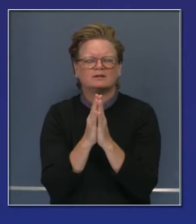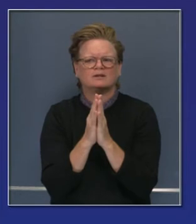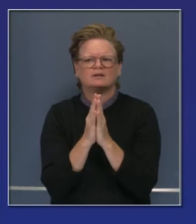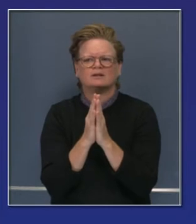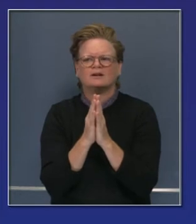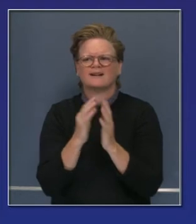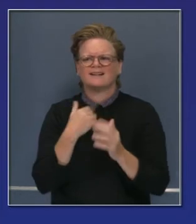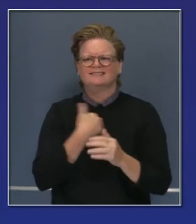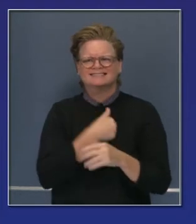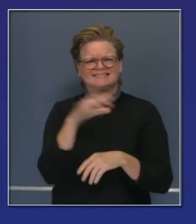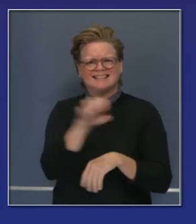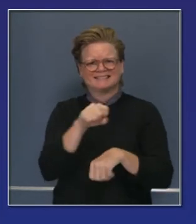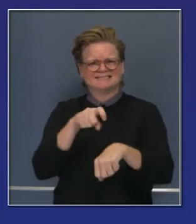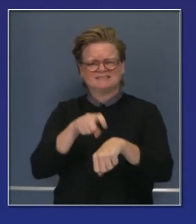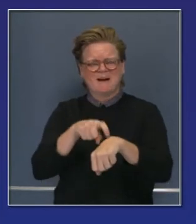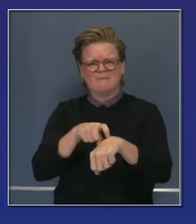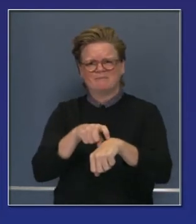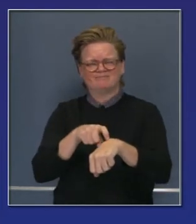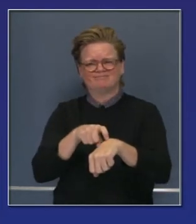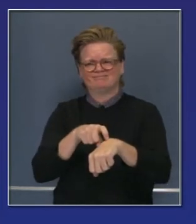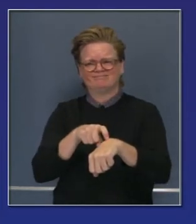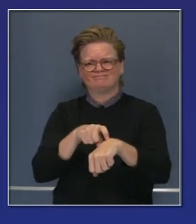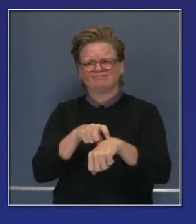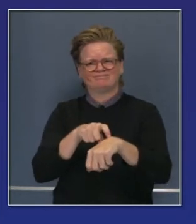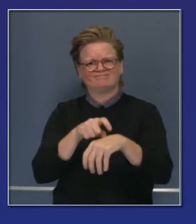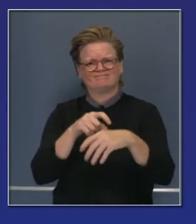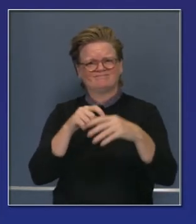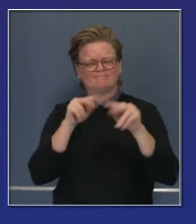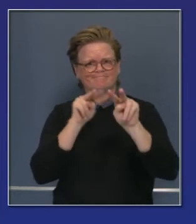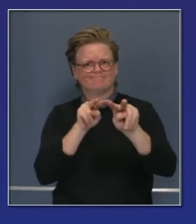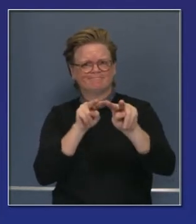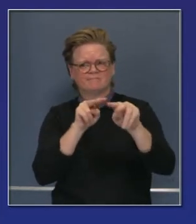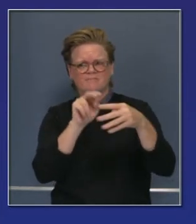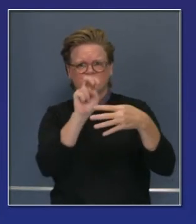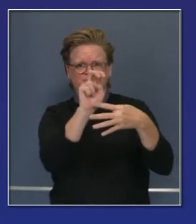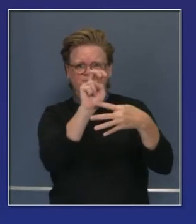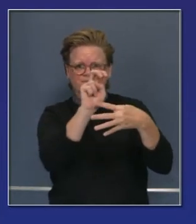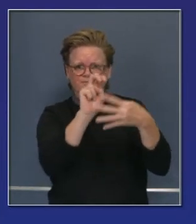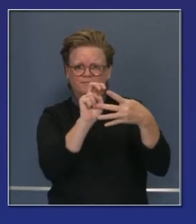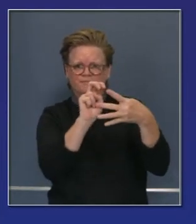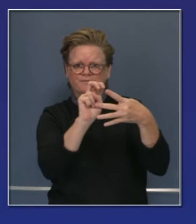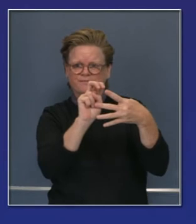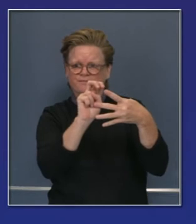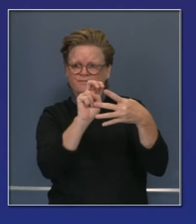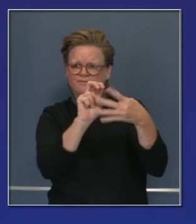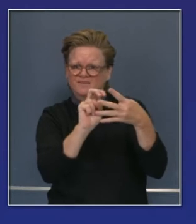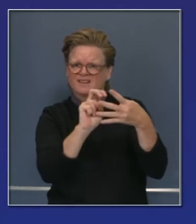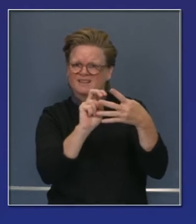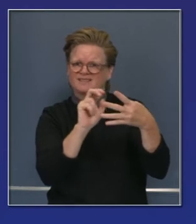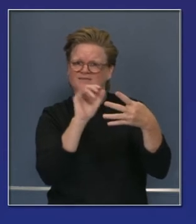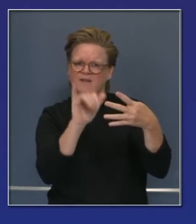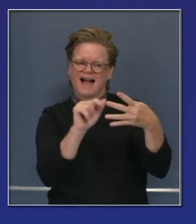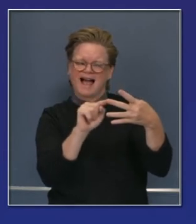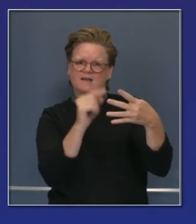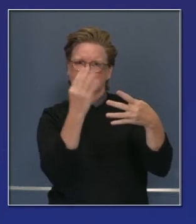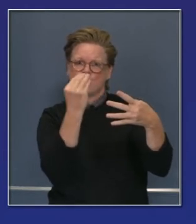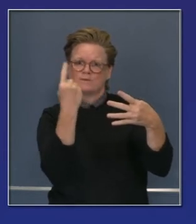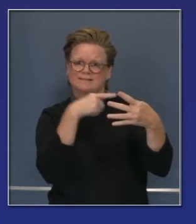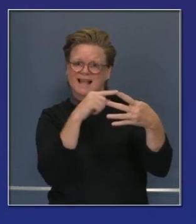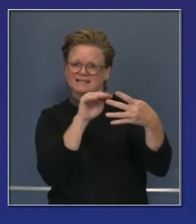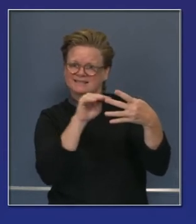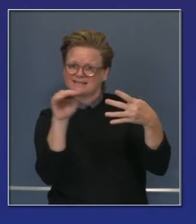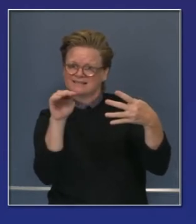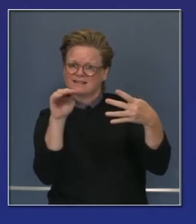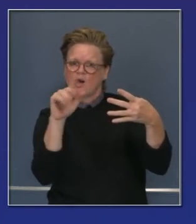entre movimientos de sector a sector, abordándolo con este proceso ahora de 21 días, pero también obteniendo